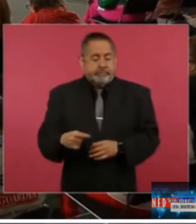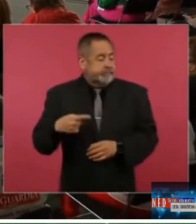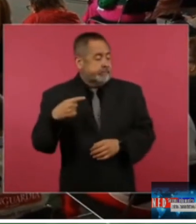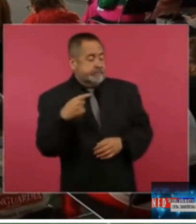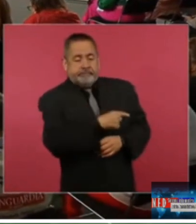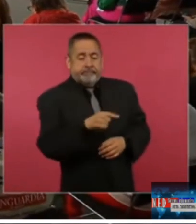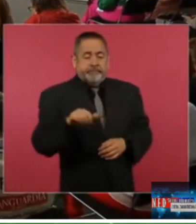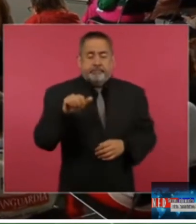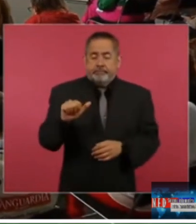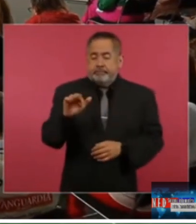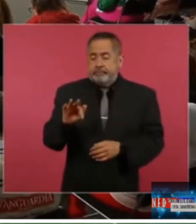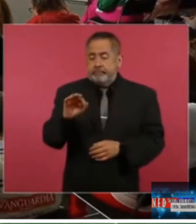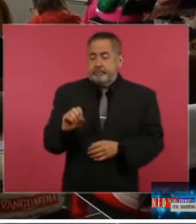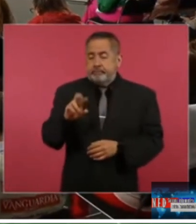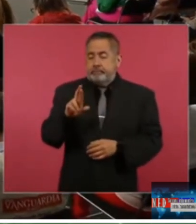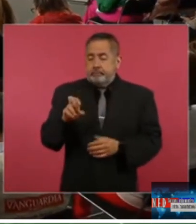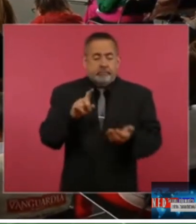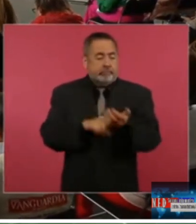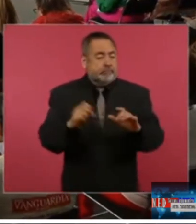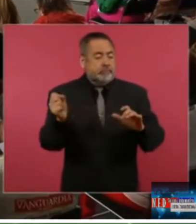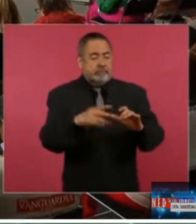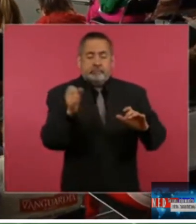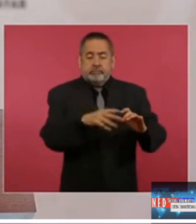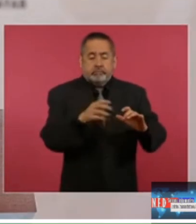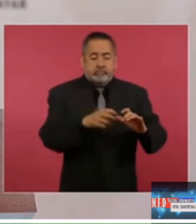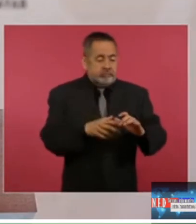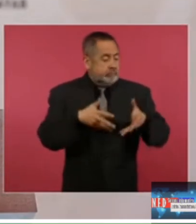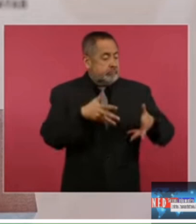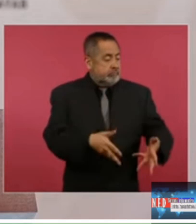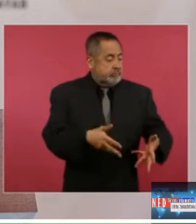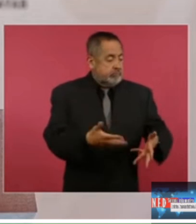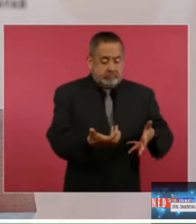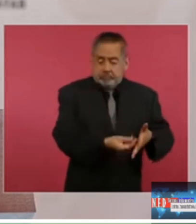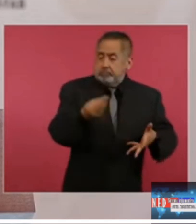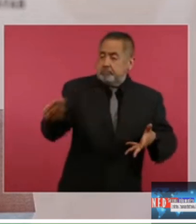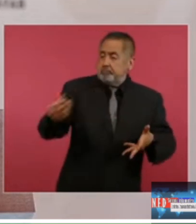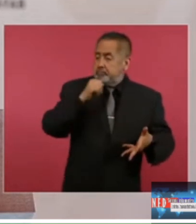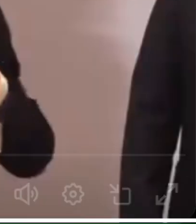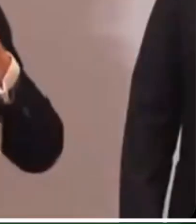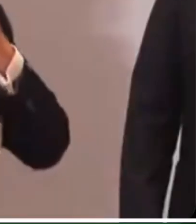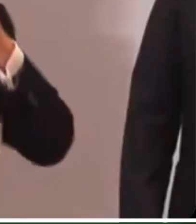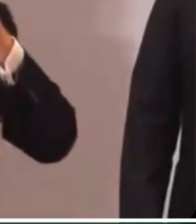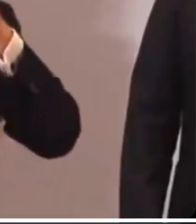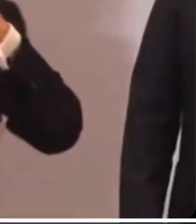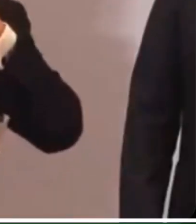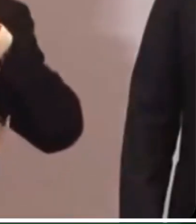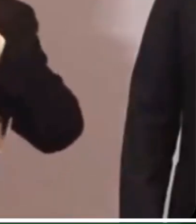juicio político hacia Norma Piña, para darle un poco de contexto a la nota.